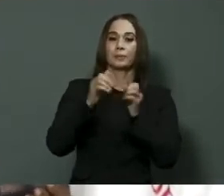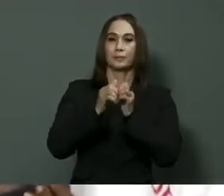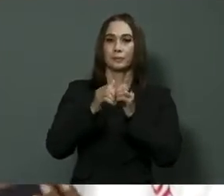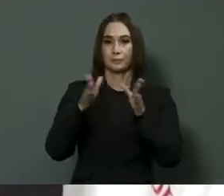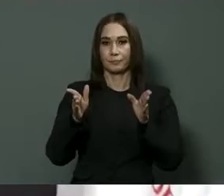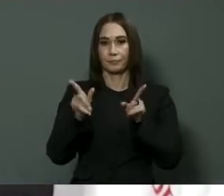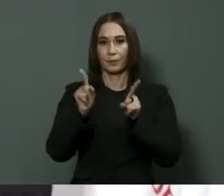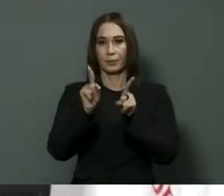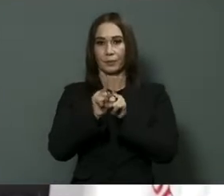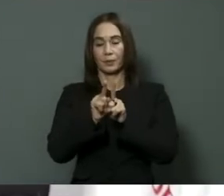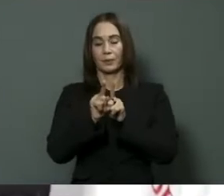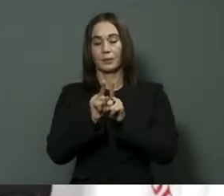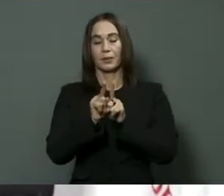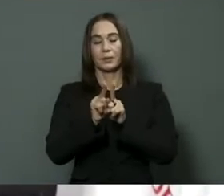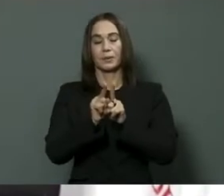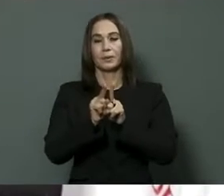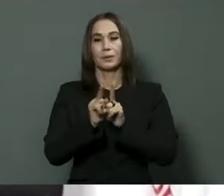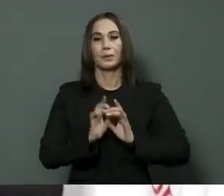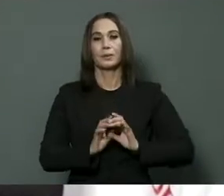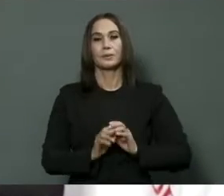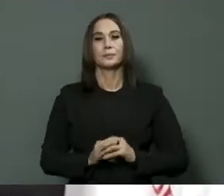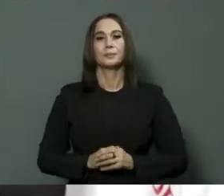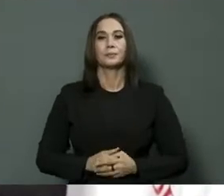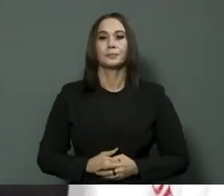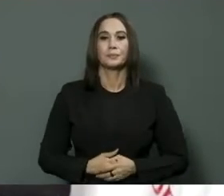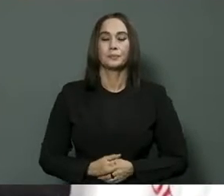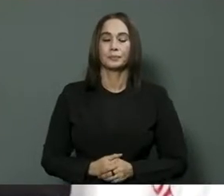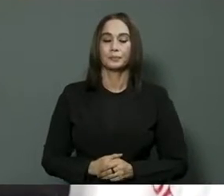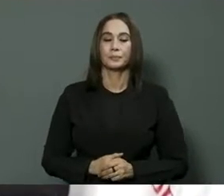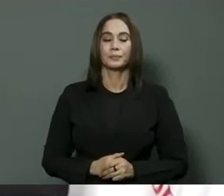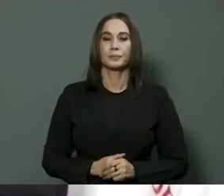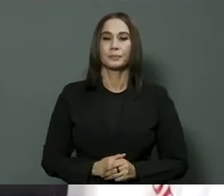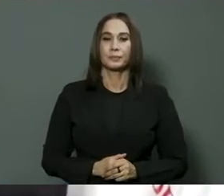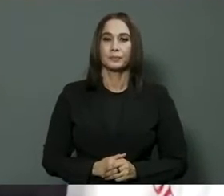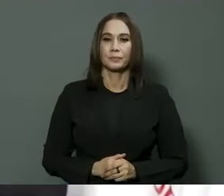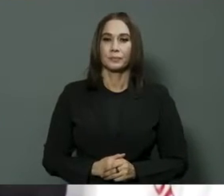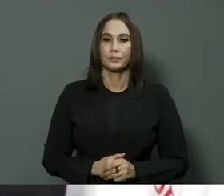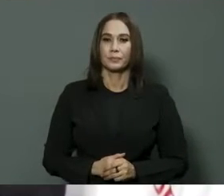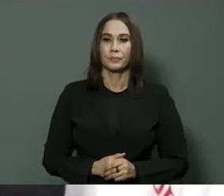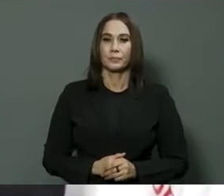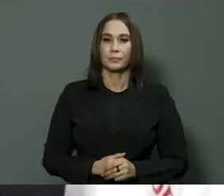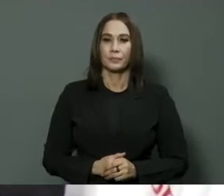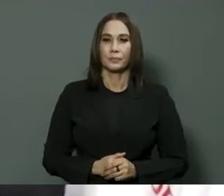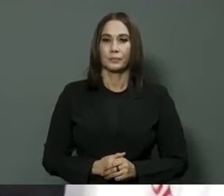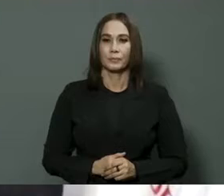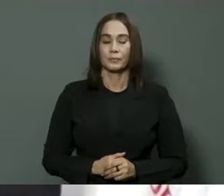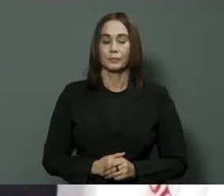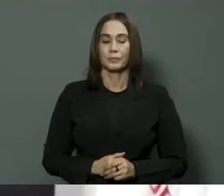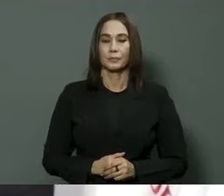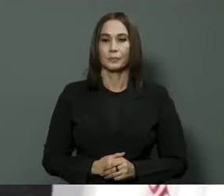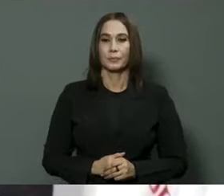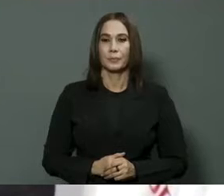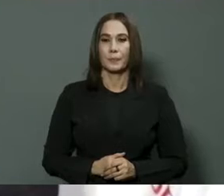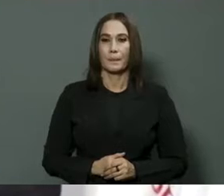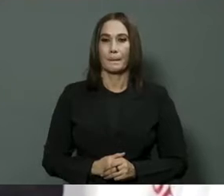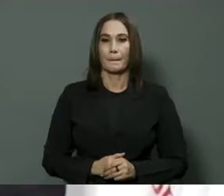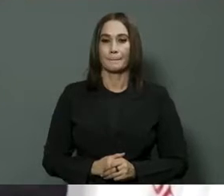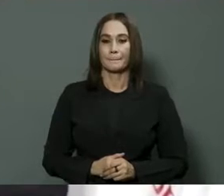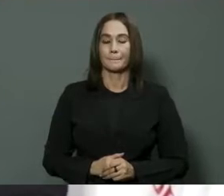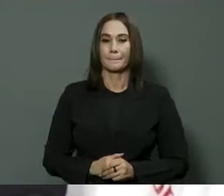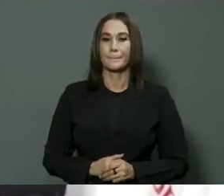gran inversión en infraestructura a todos los niveles y